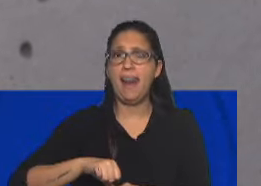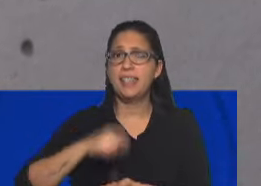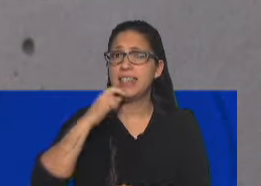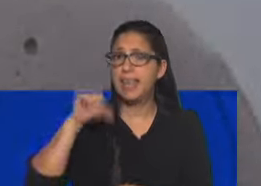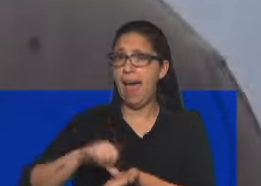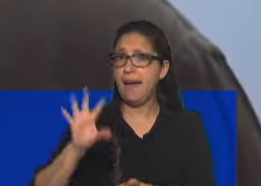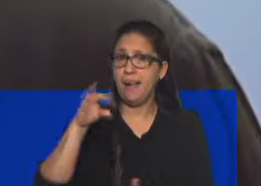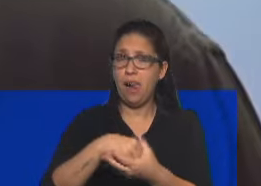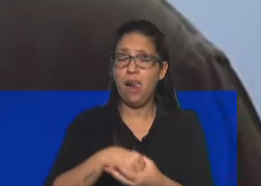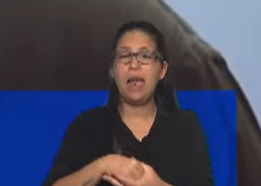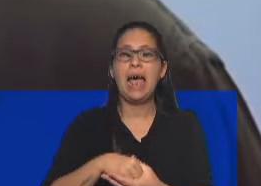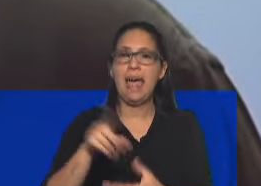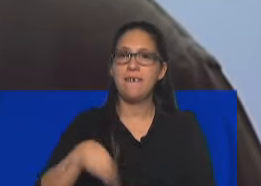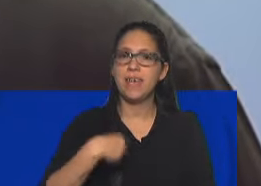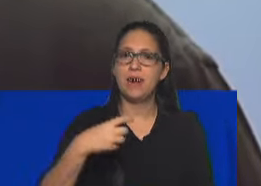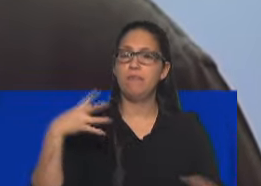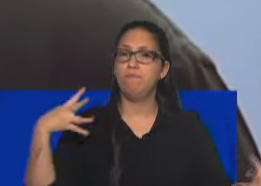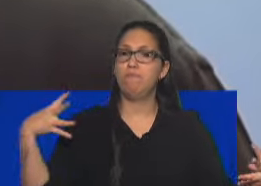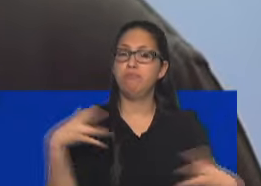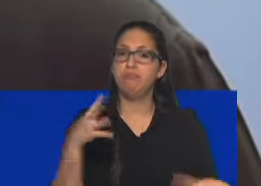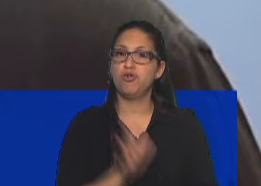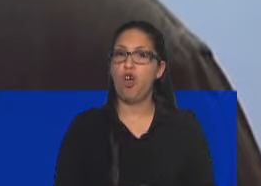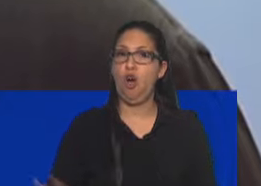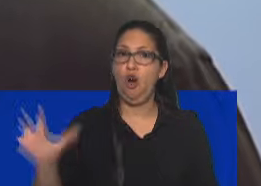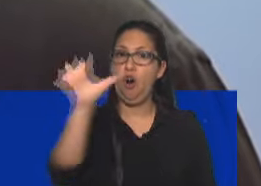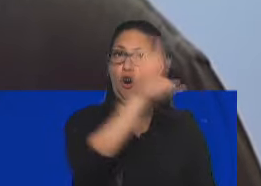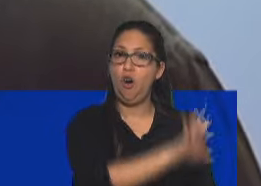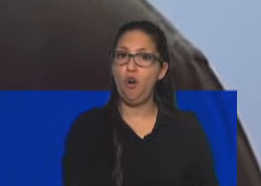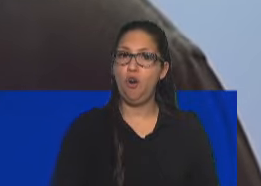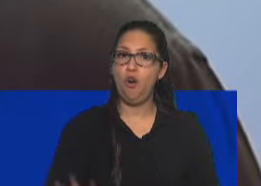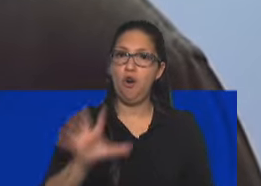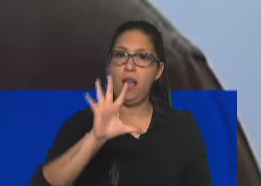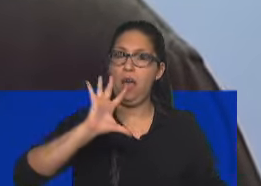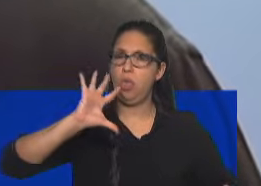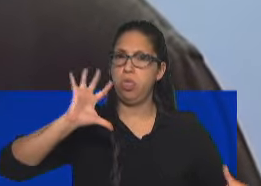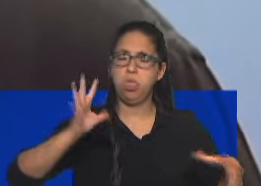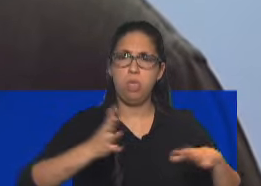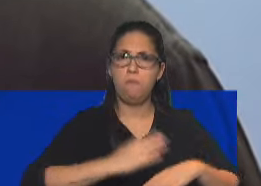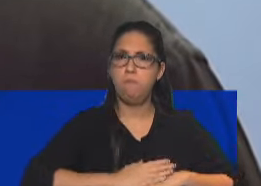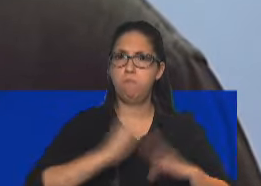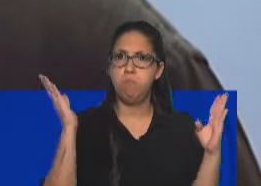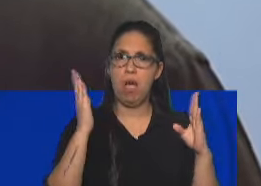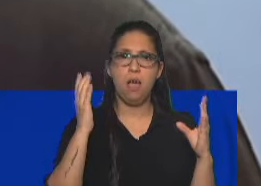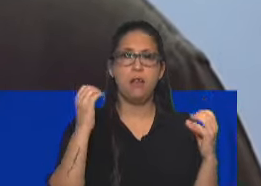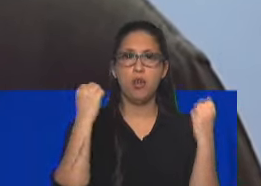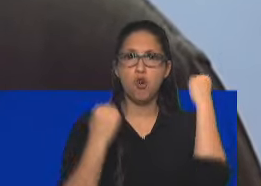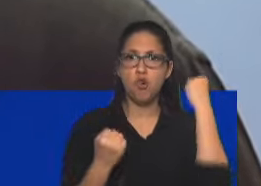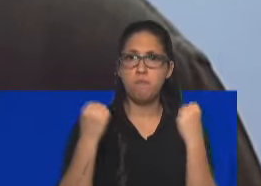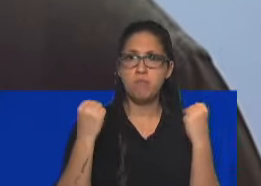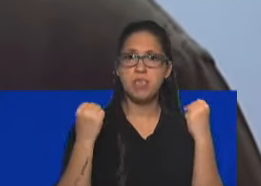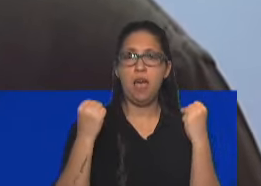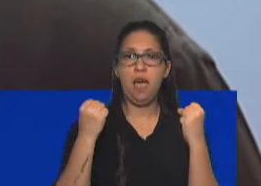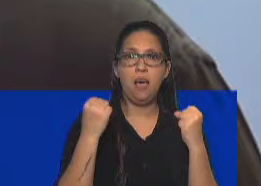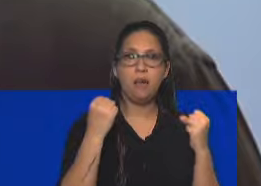involucra, estamos hablando ya de una guerra de alcance regional que podría tener un efecto muy disruptivo en la economía y el orden